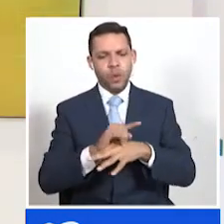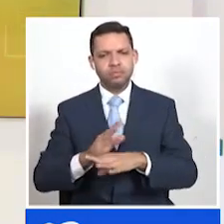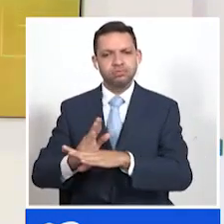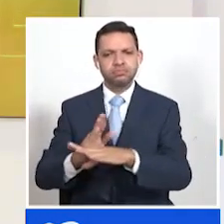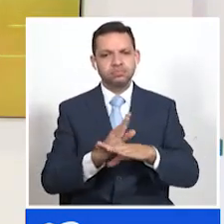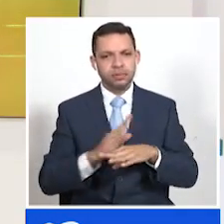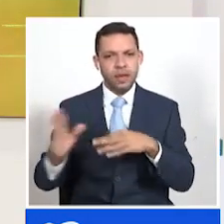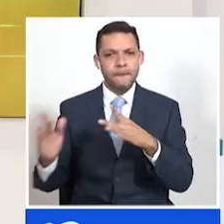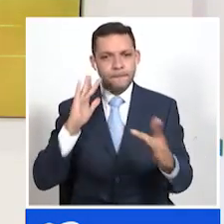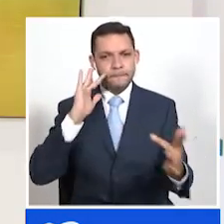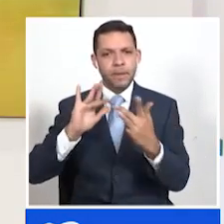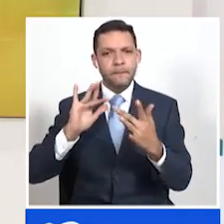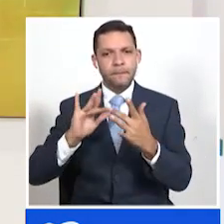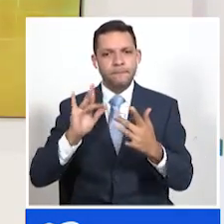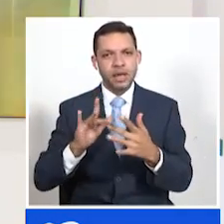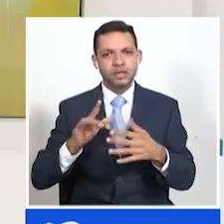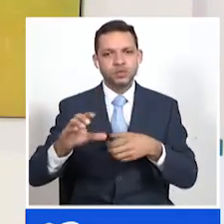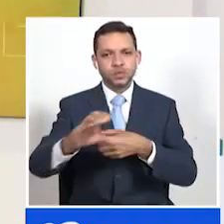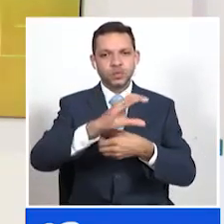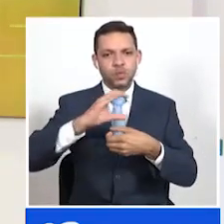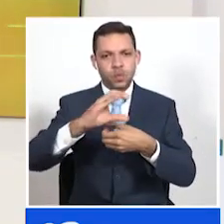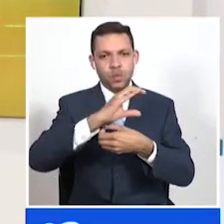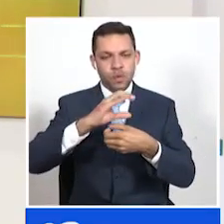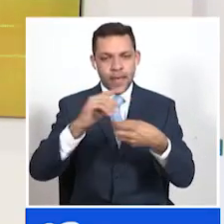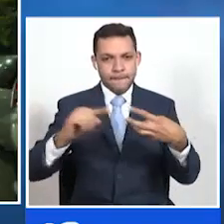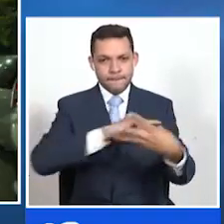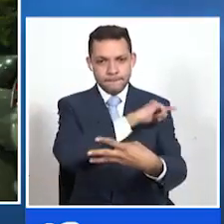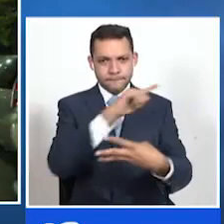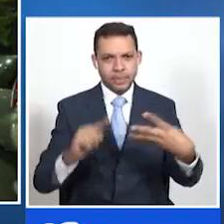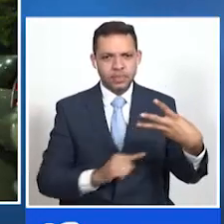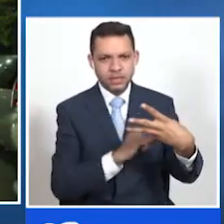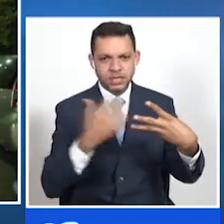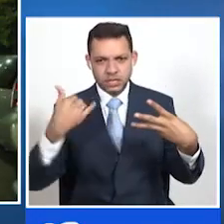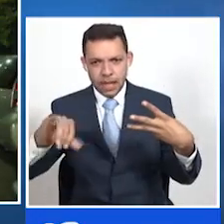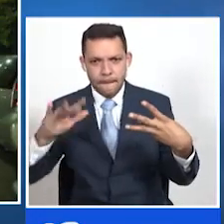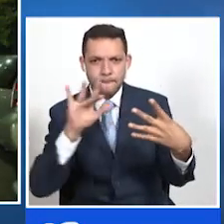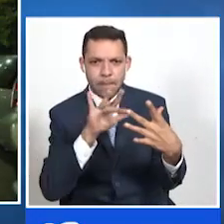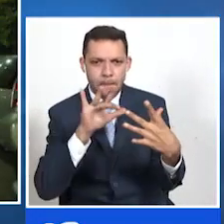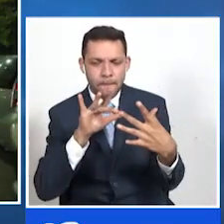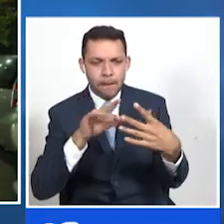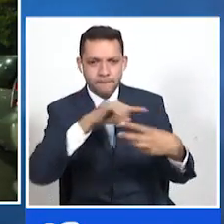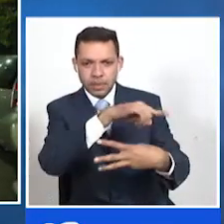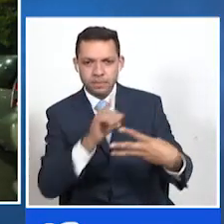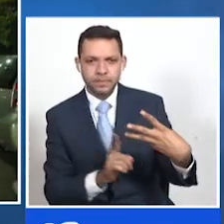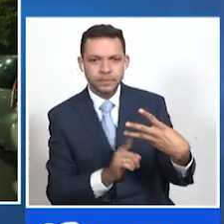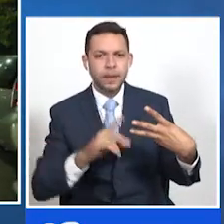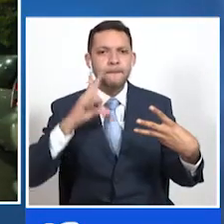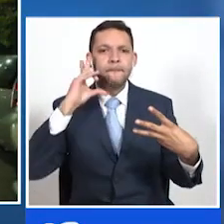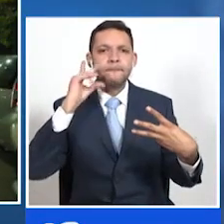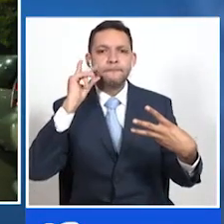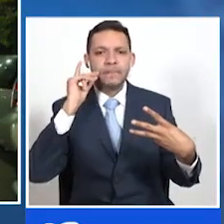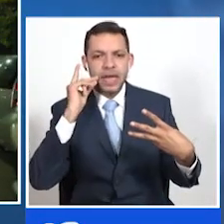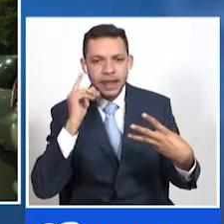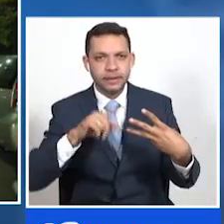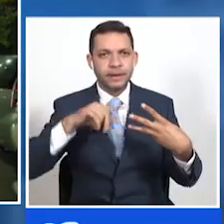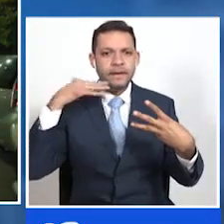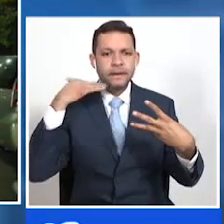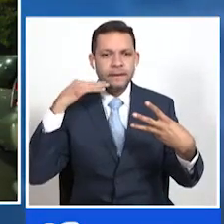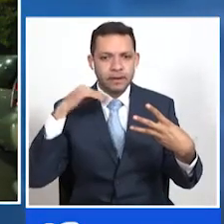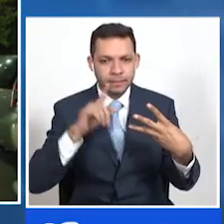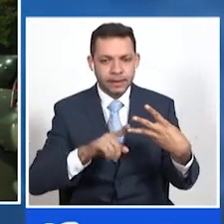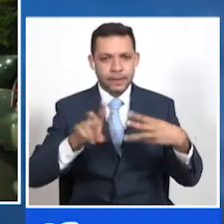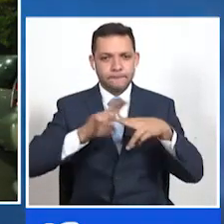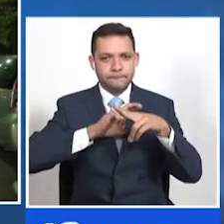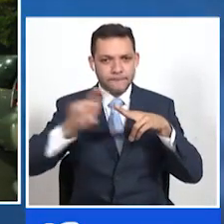este momento ya a conectar con la ciudad. Nuestros compañeros están en este momento ya conectados en este momento, la ciudad de Pereira, Armenia y Manizales, para traernos